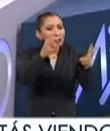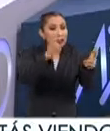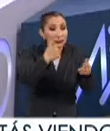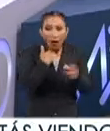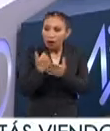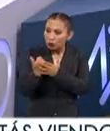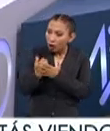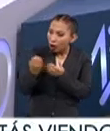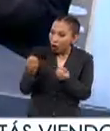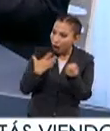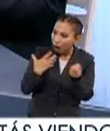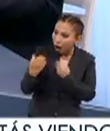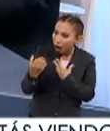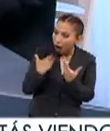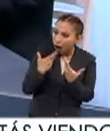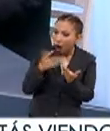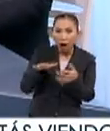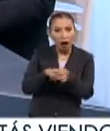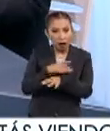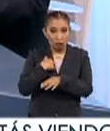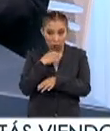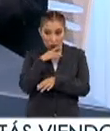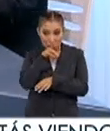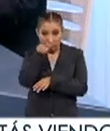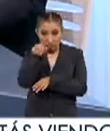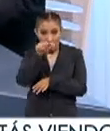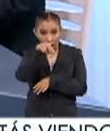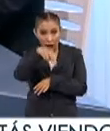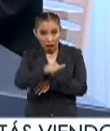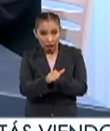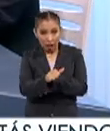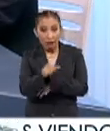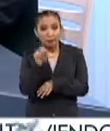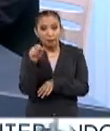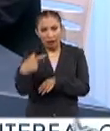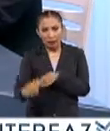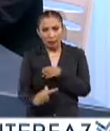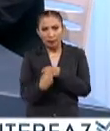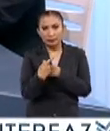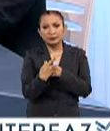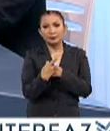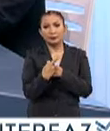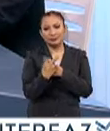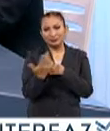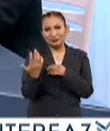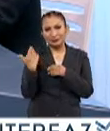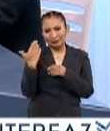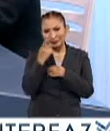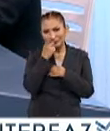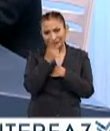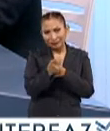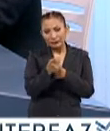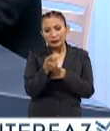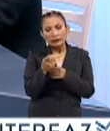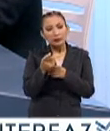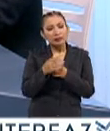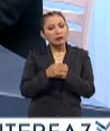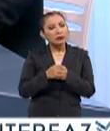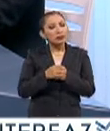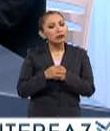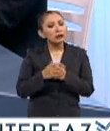rumbos. Yo respondería, Ana, a la pregunta que nos haces